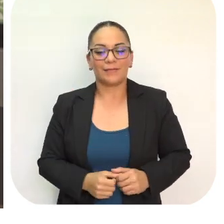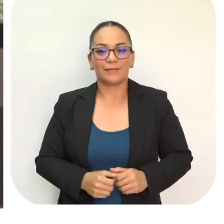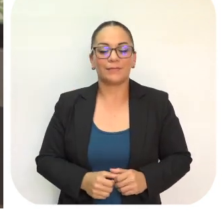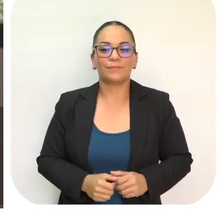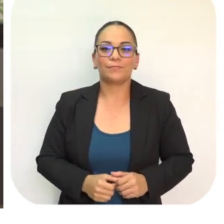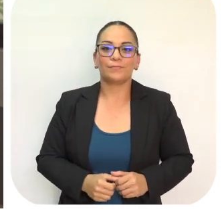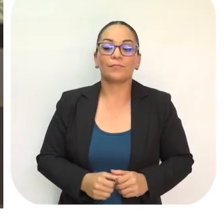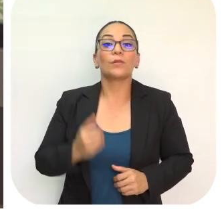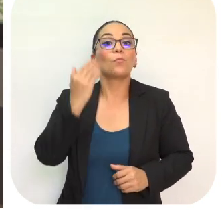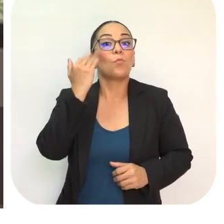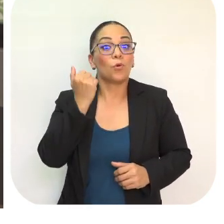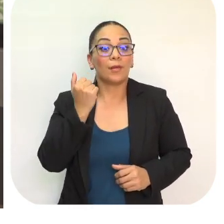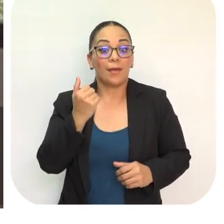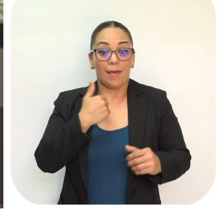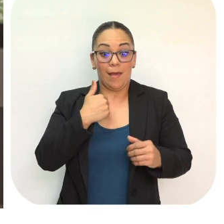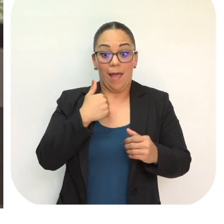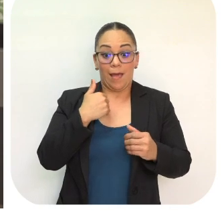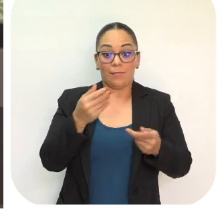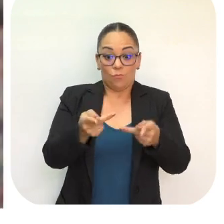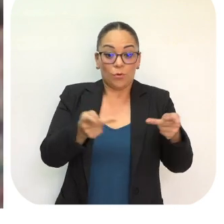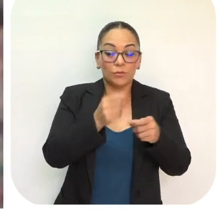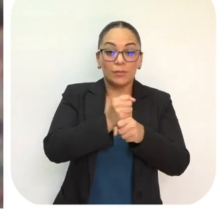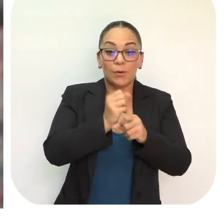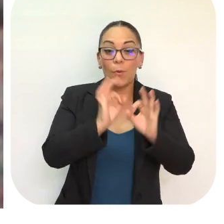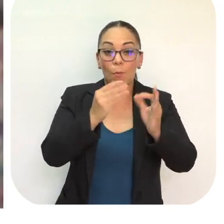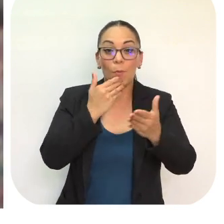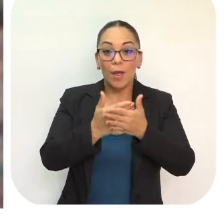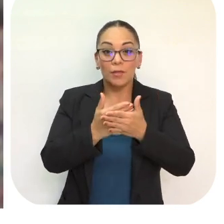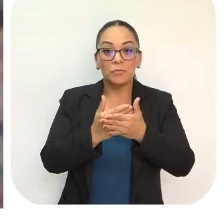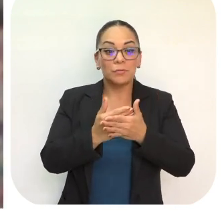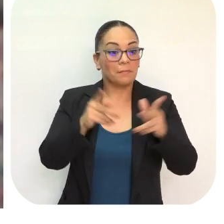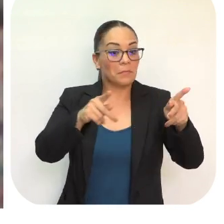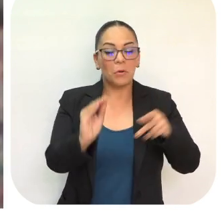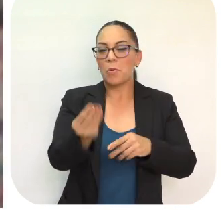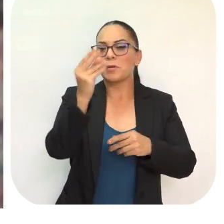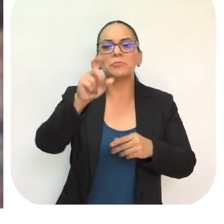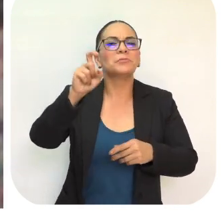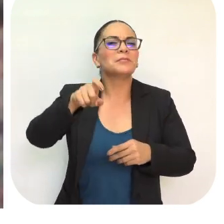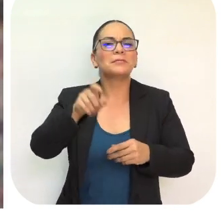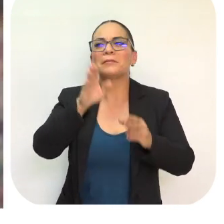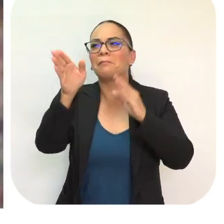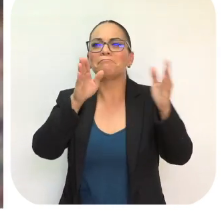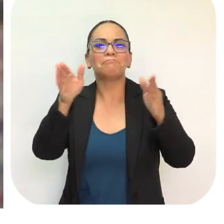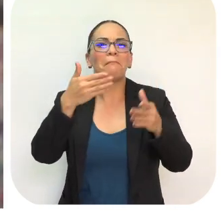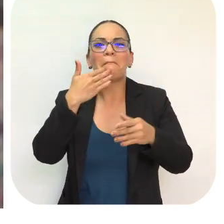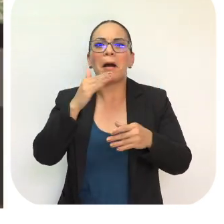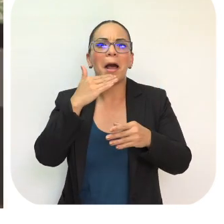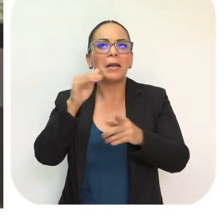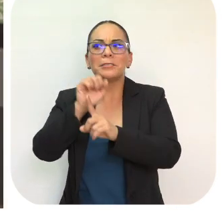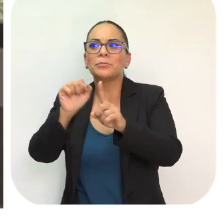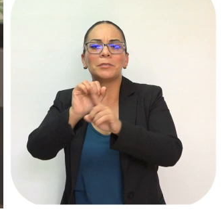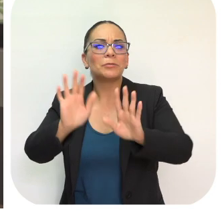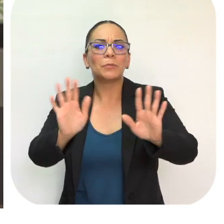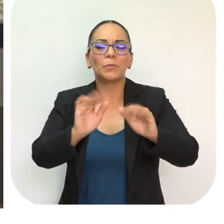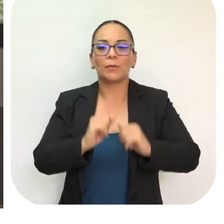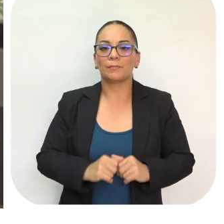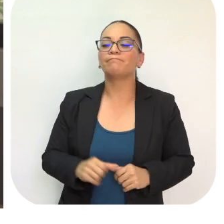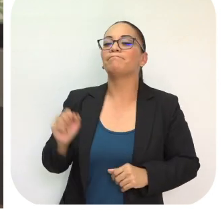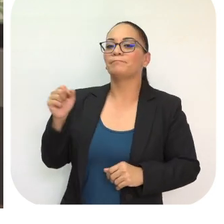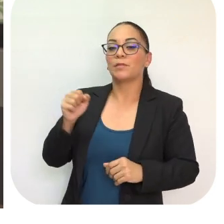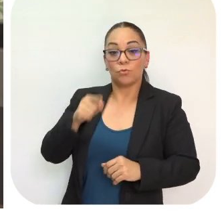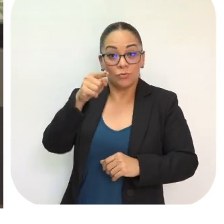porque si hay trabajos buenos, esos muchachos no van a tener que andar en tan malos pasos. ¿Y saben